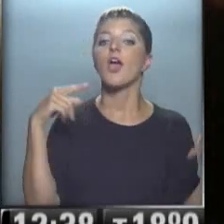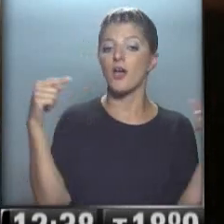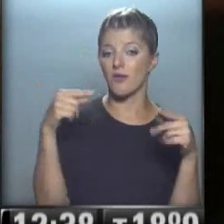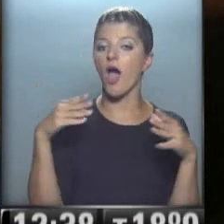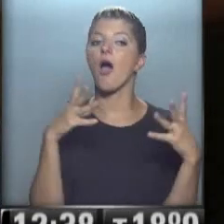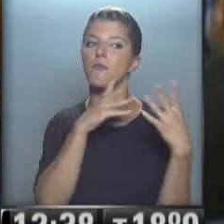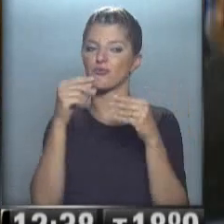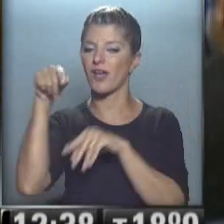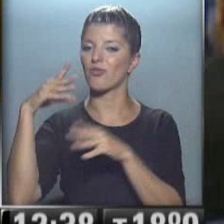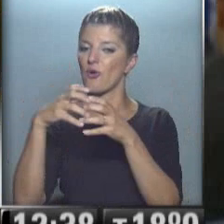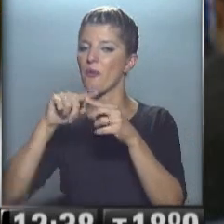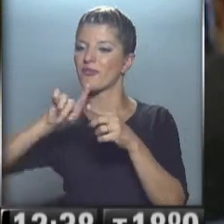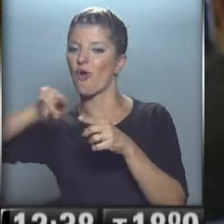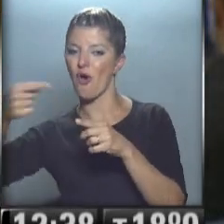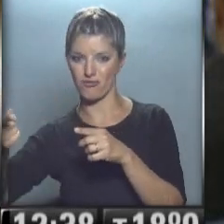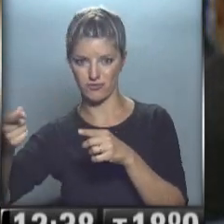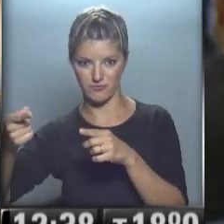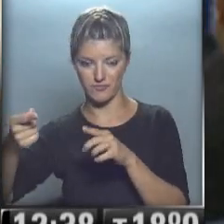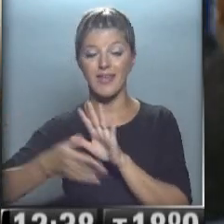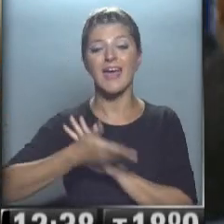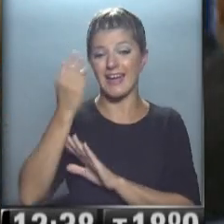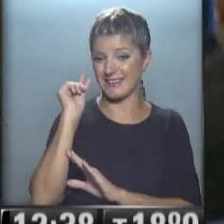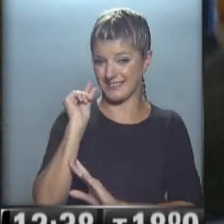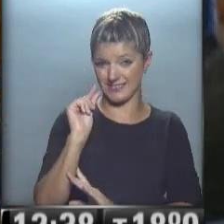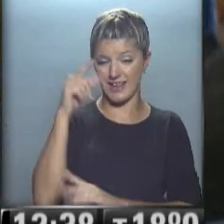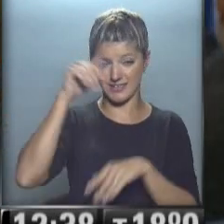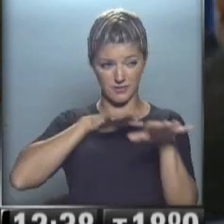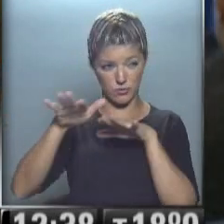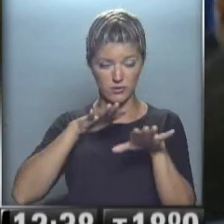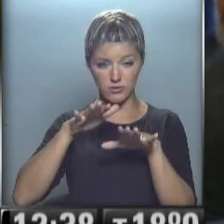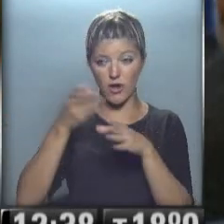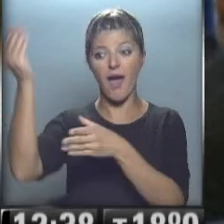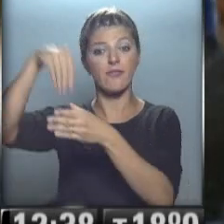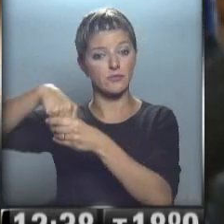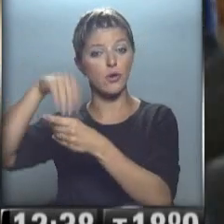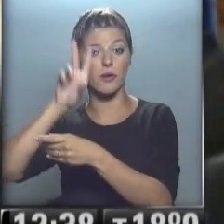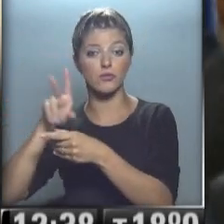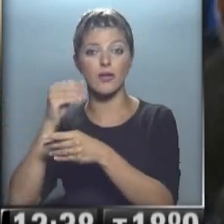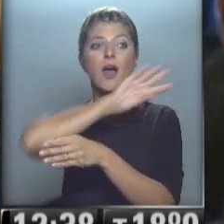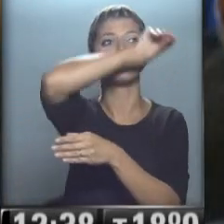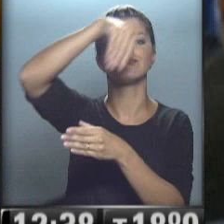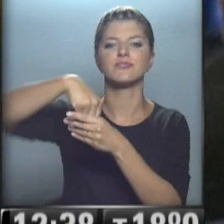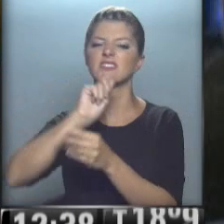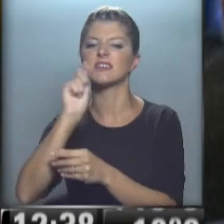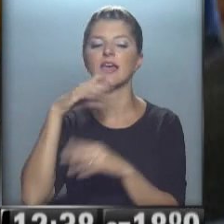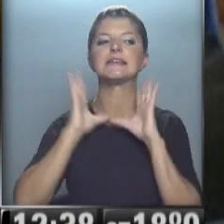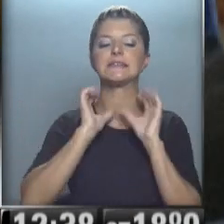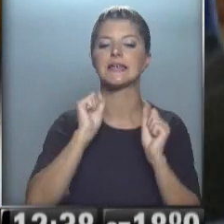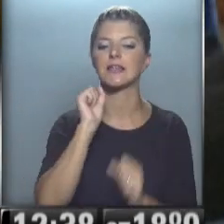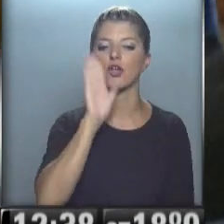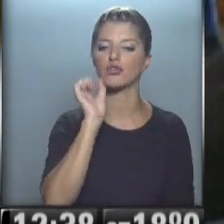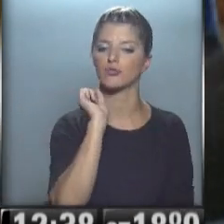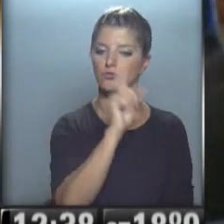oposición venezolana La más reciente de esta injerencia en los asuntos internos venezolanos estuvo a cargo del secretario de estado John